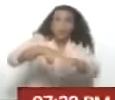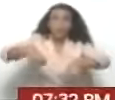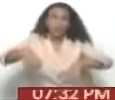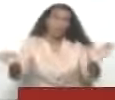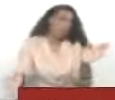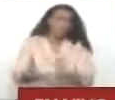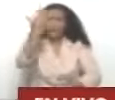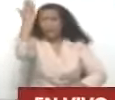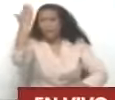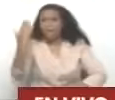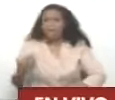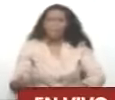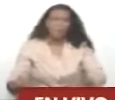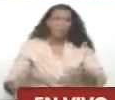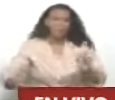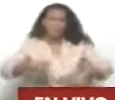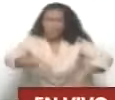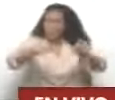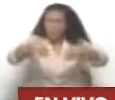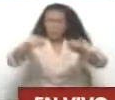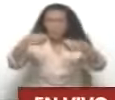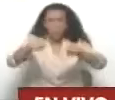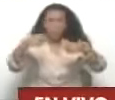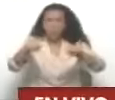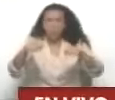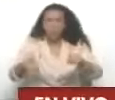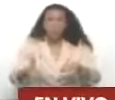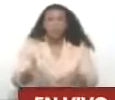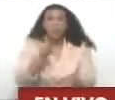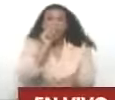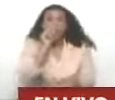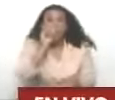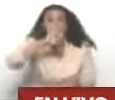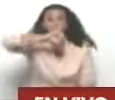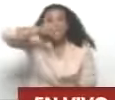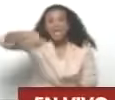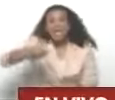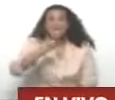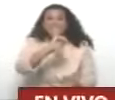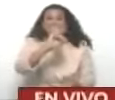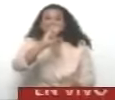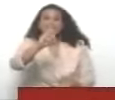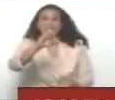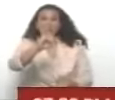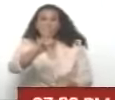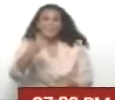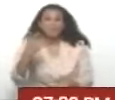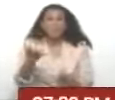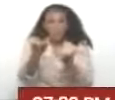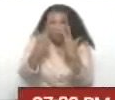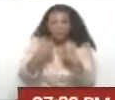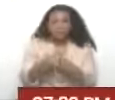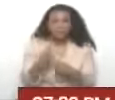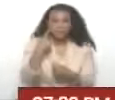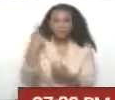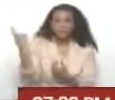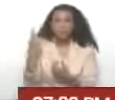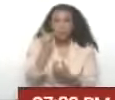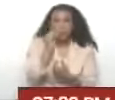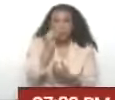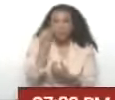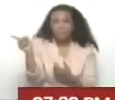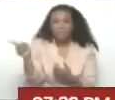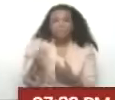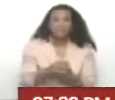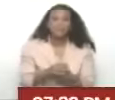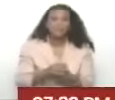dije, arranca. Y era Jimmy. Jimmy, cuéntame, ¿cómo fue todo? Cuéntamelo tú. Aquí está Jimmy.